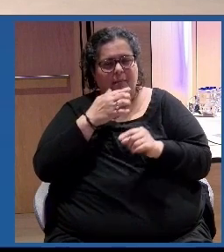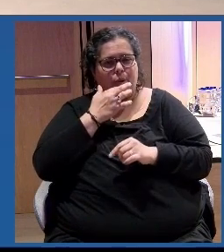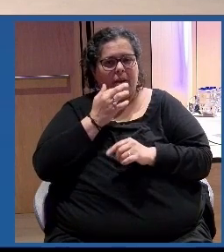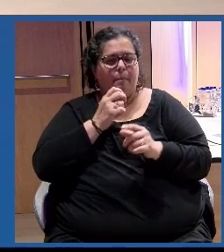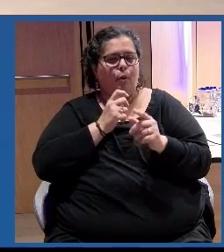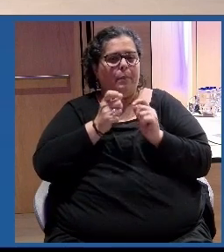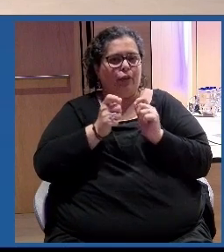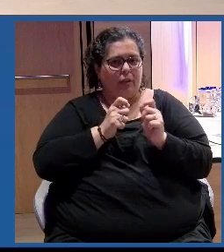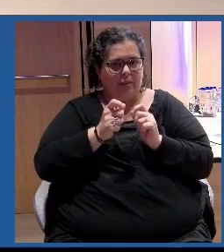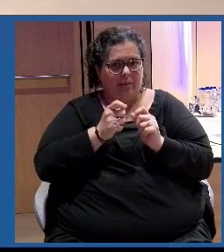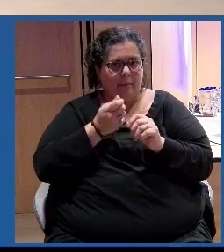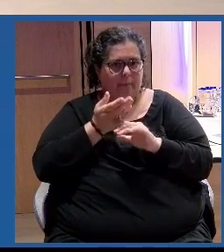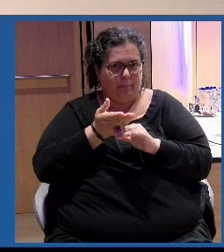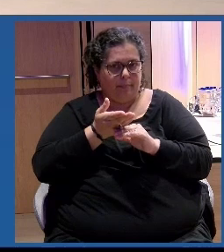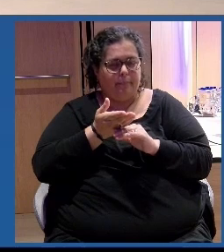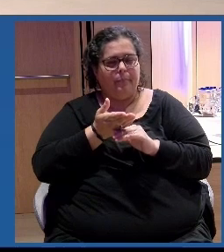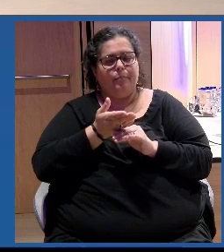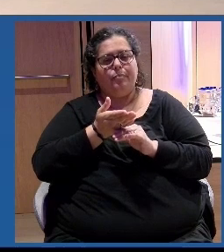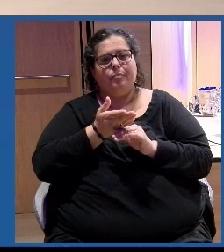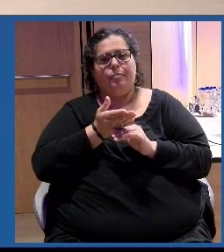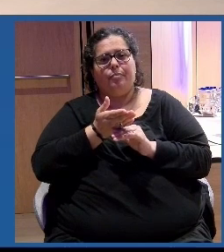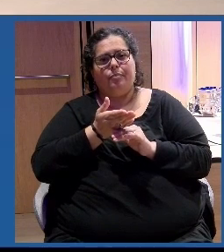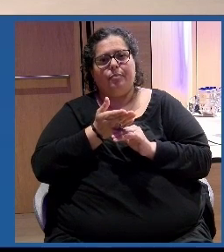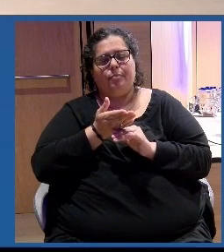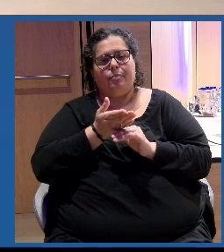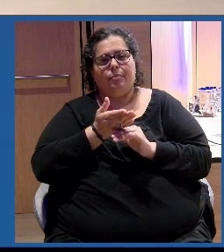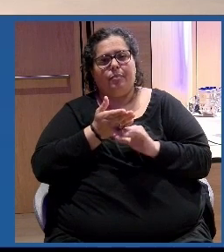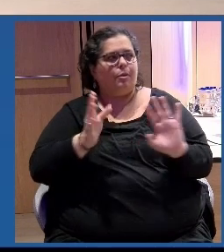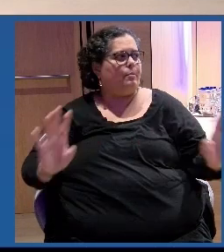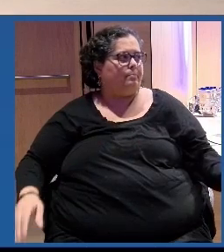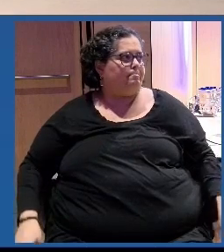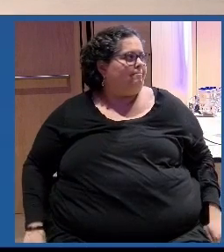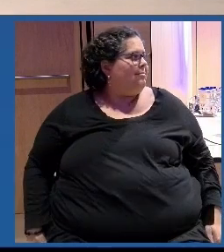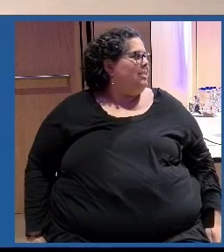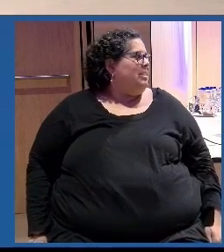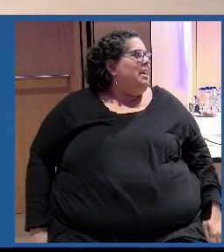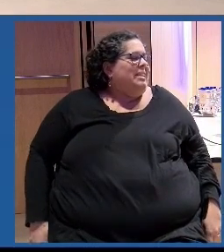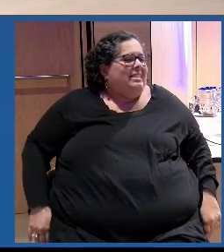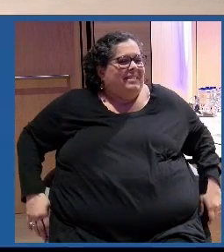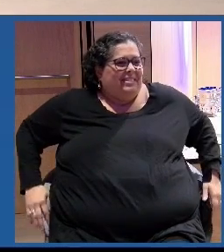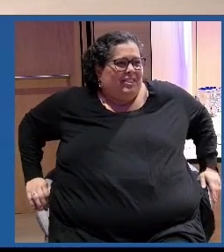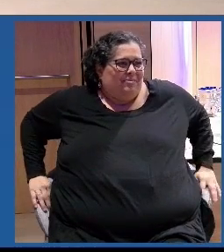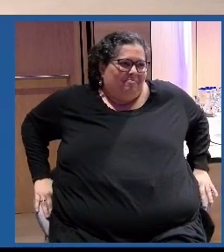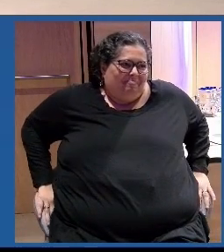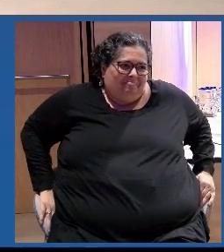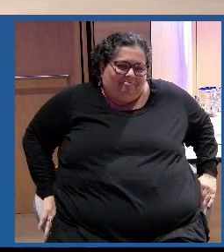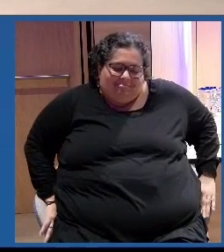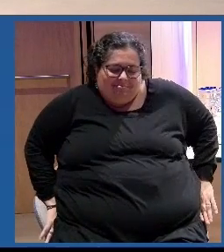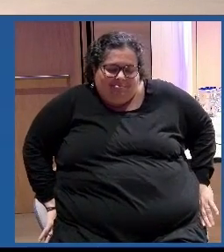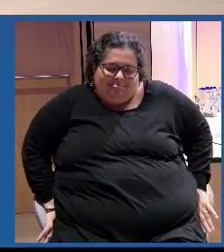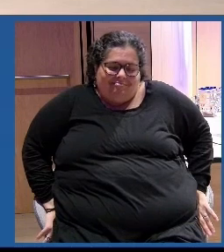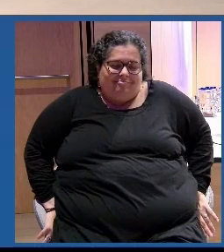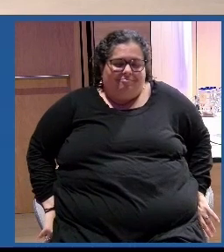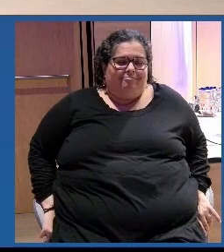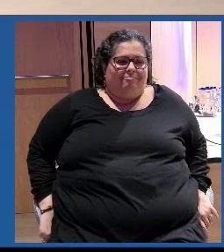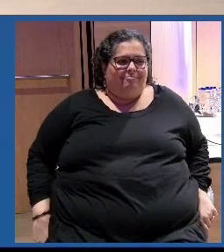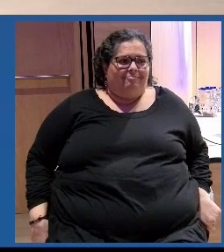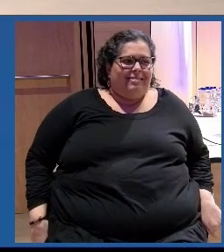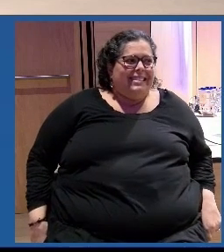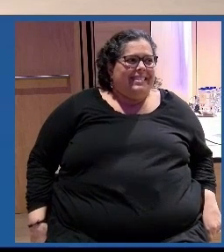ocurrió, como suele ocurrir en algunos países en Europa, tengo que mandar mi título para demostrar que estoy investigando algo que se entiende de la opinión